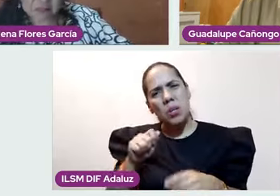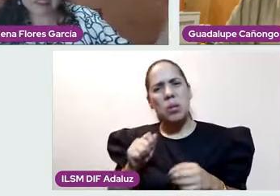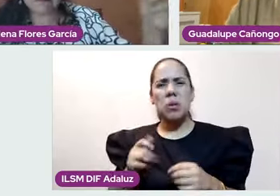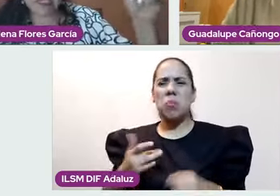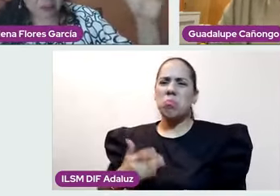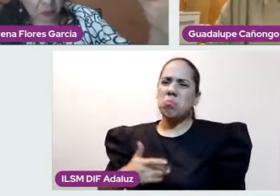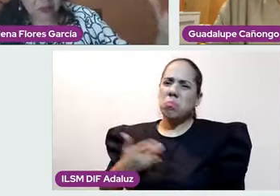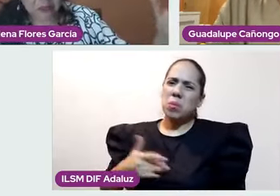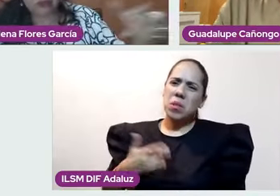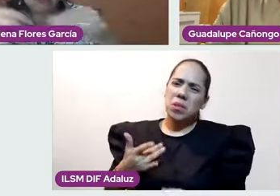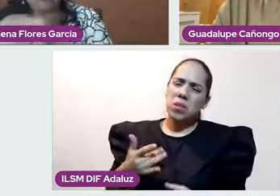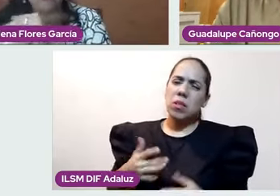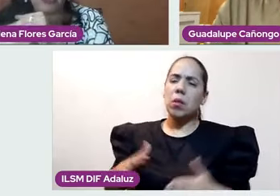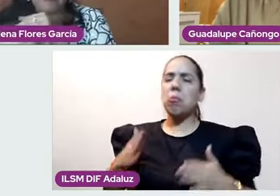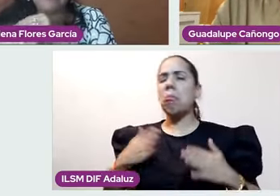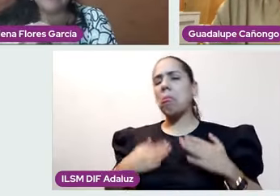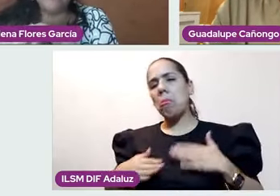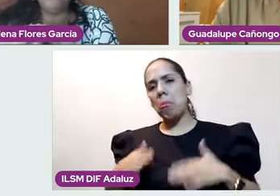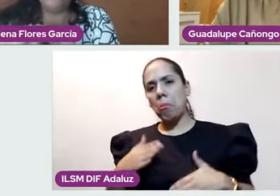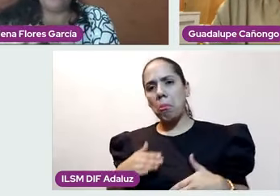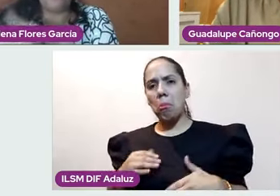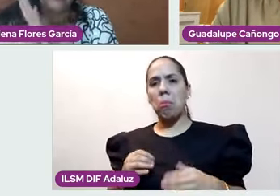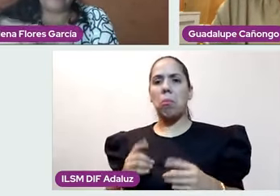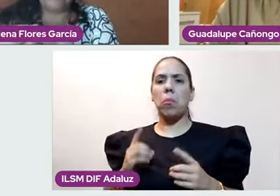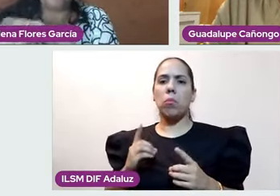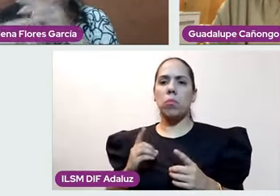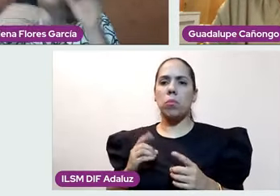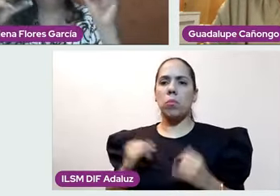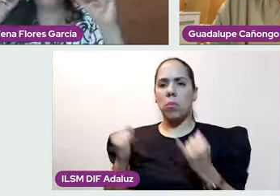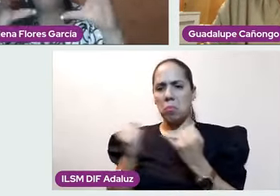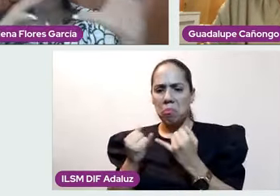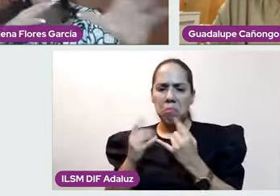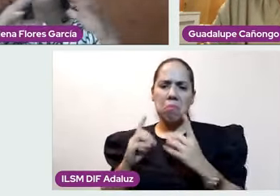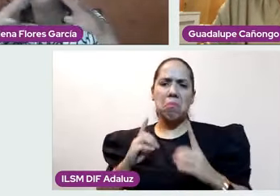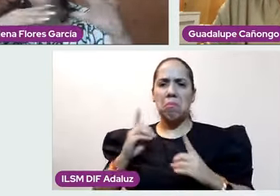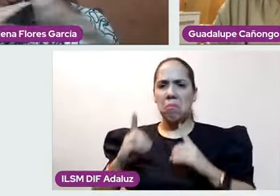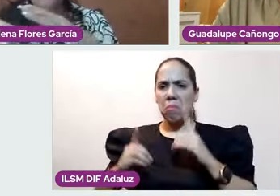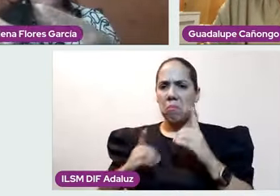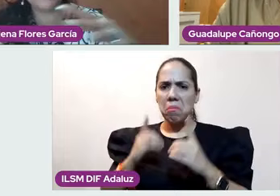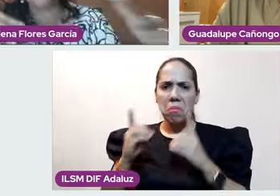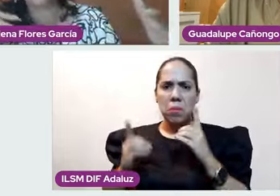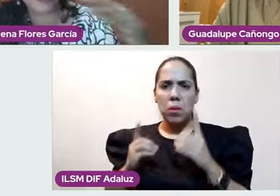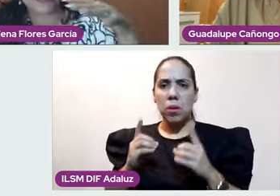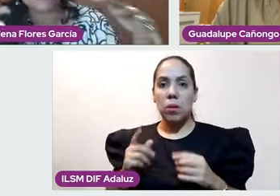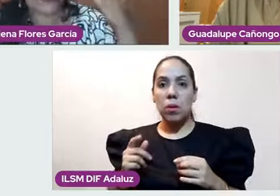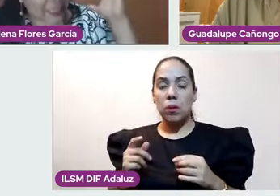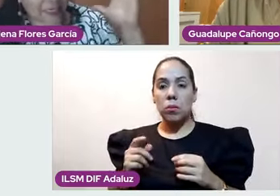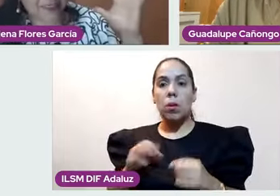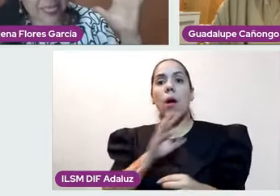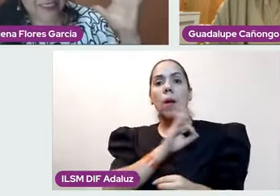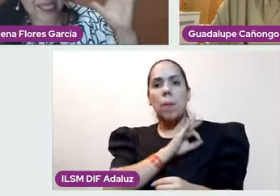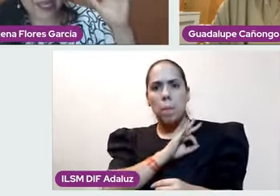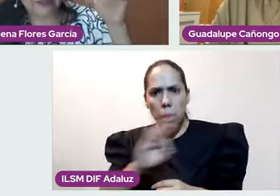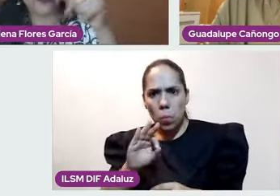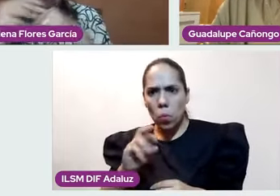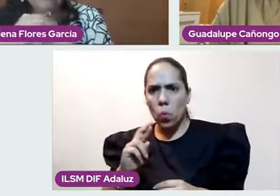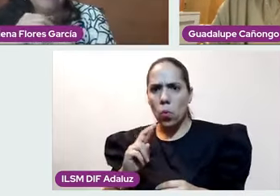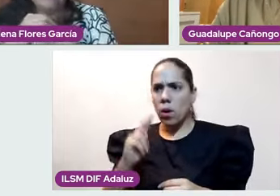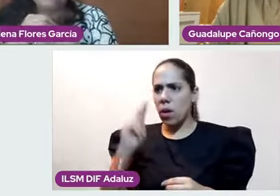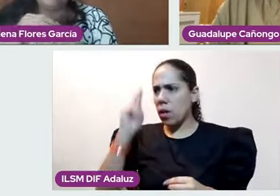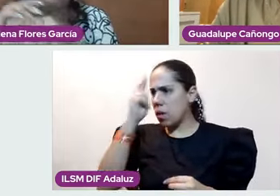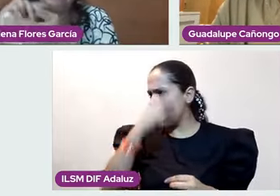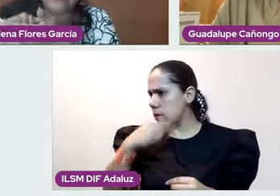De esparcimiento dentro de sus hogares o fuera de ellos, ¿verdad? Donde pueden revisar sus redes sociales y quienes las tengan,